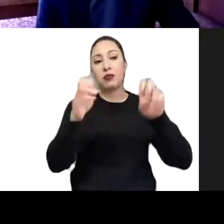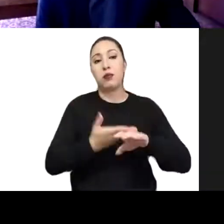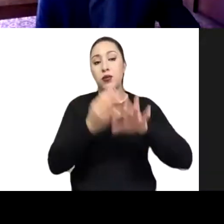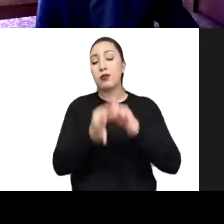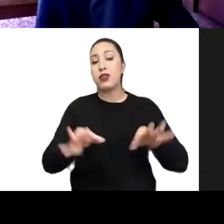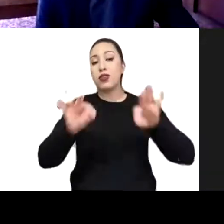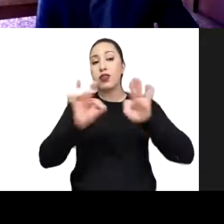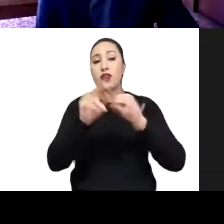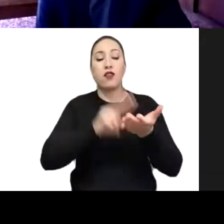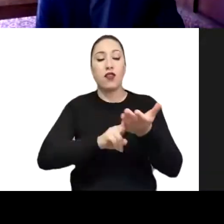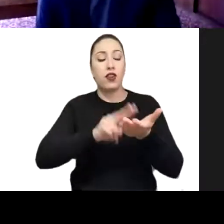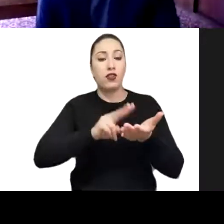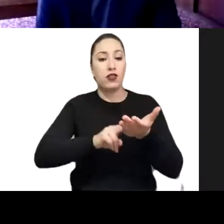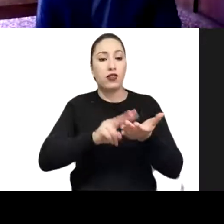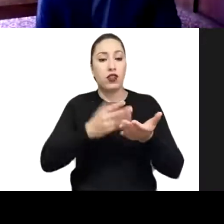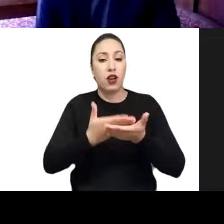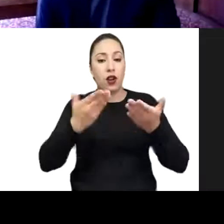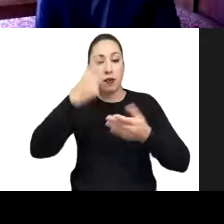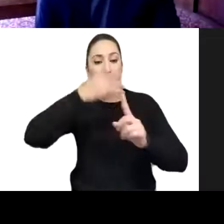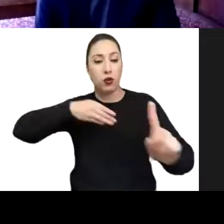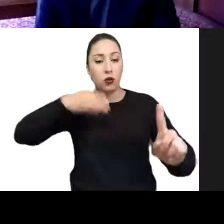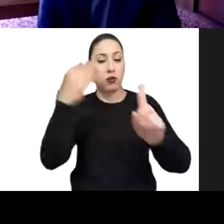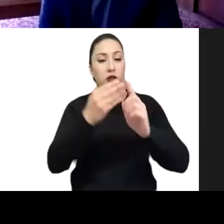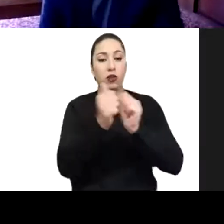que marcan la agenda global.